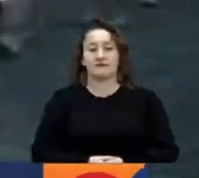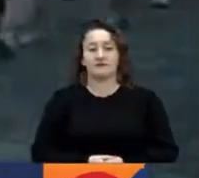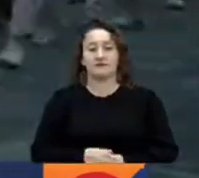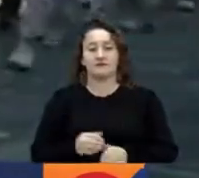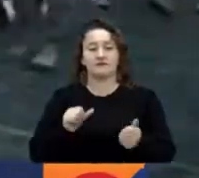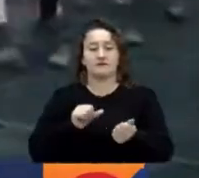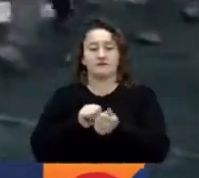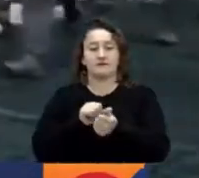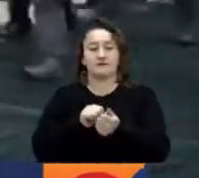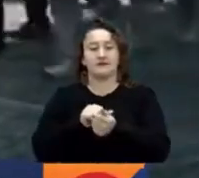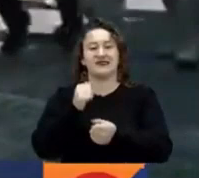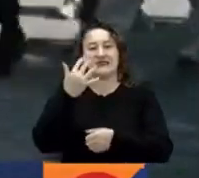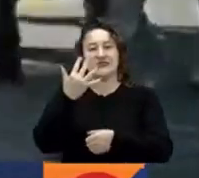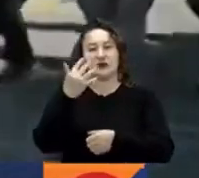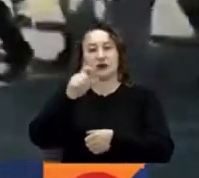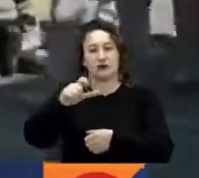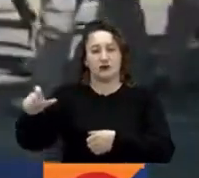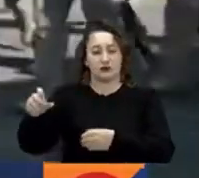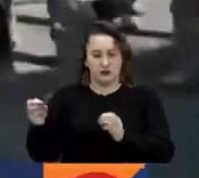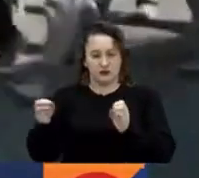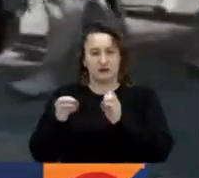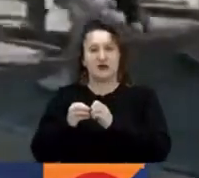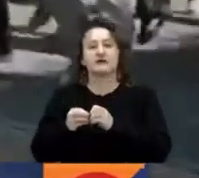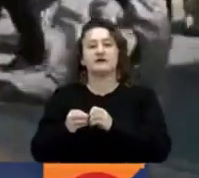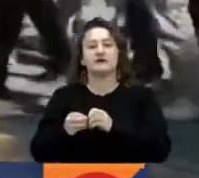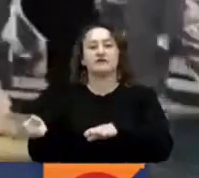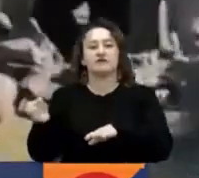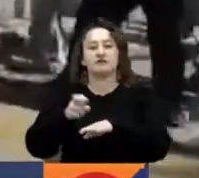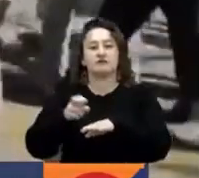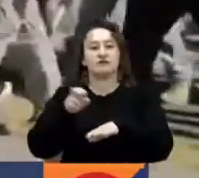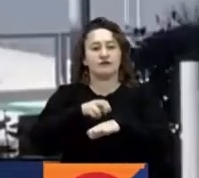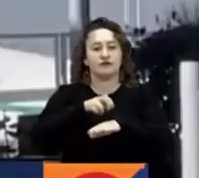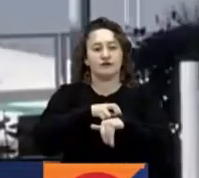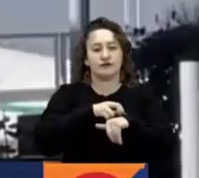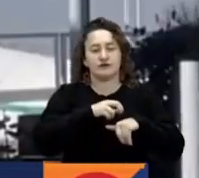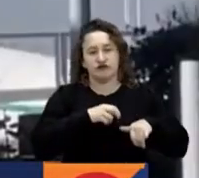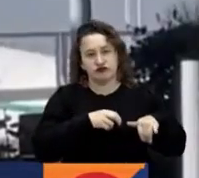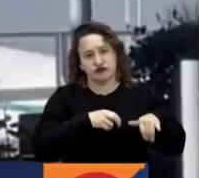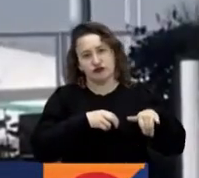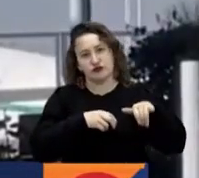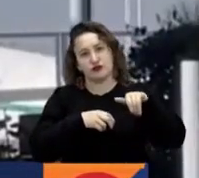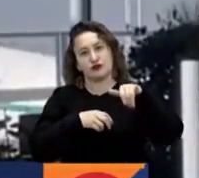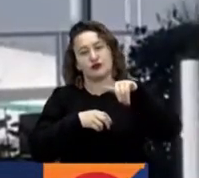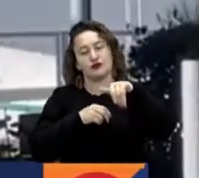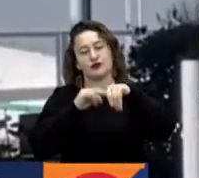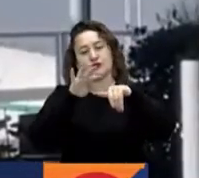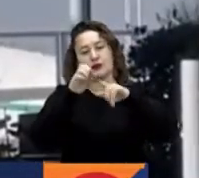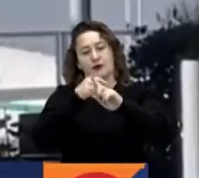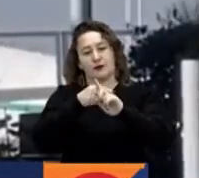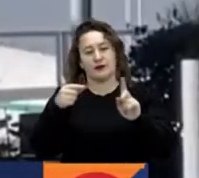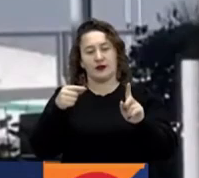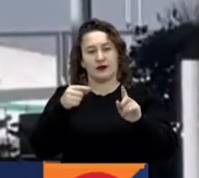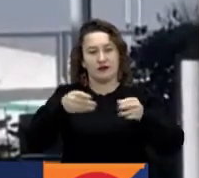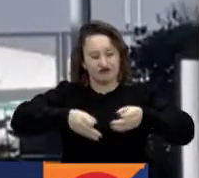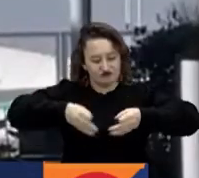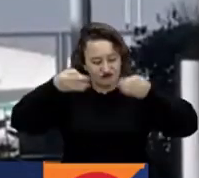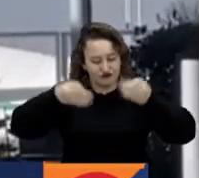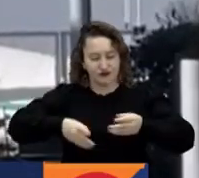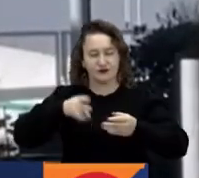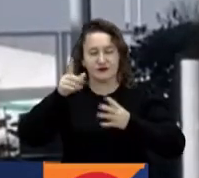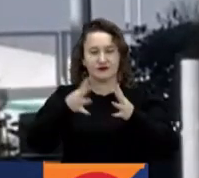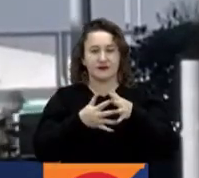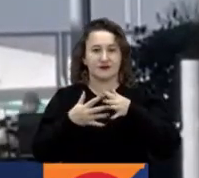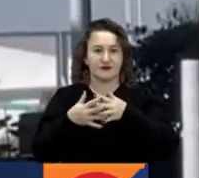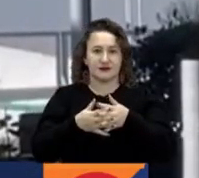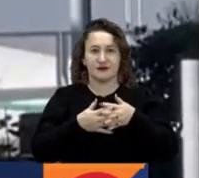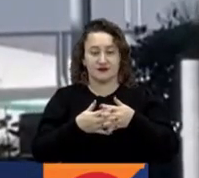5 extraditables más que tomaron el vuelo y a las 9:30 de la mañana se subieron al avión que los extraditó formalmente a los Estados